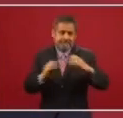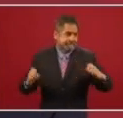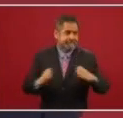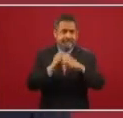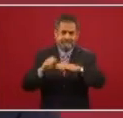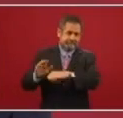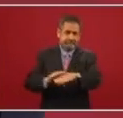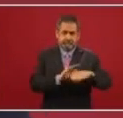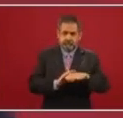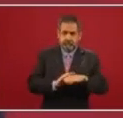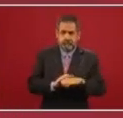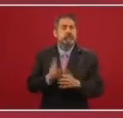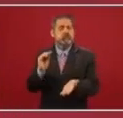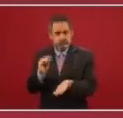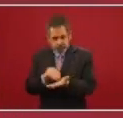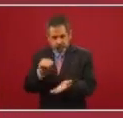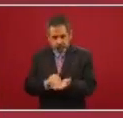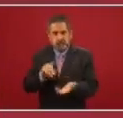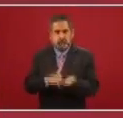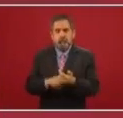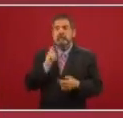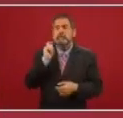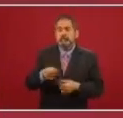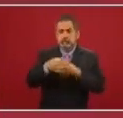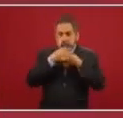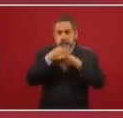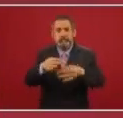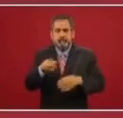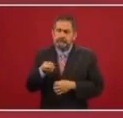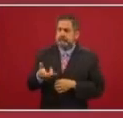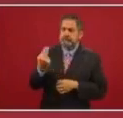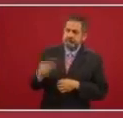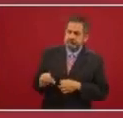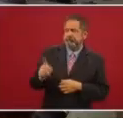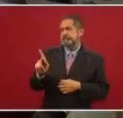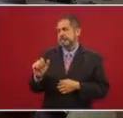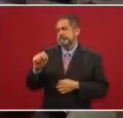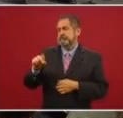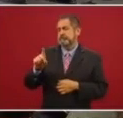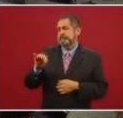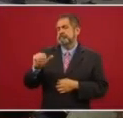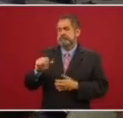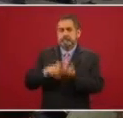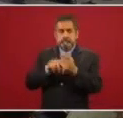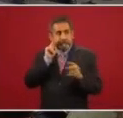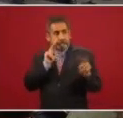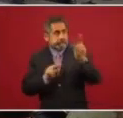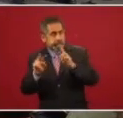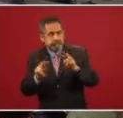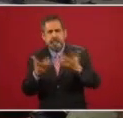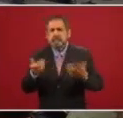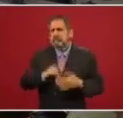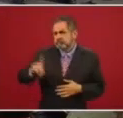la situación no ha cambiado lo que estamos haciendo simplemente es ponerle un adjetivo una calificación a lo que estamos observando pero las recomendaciones